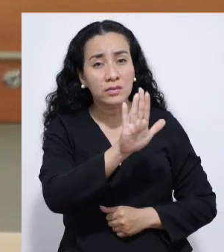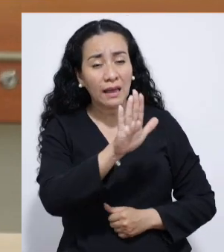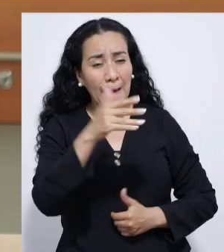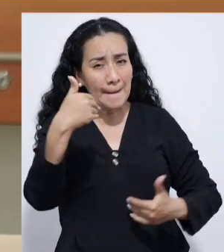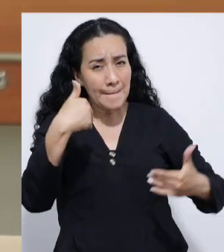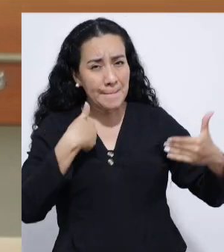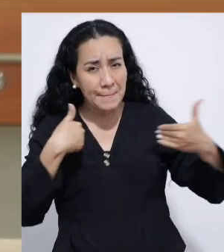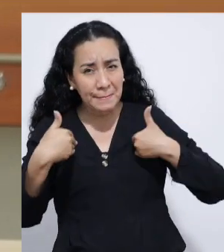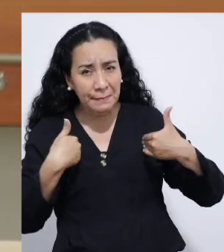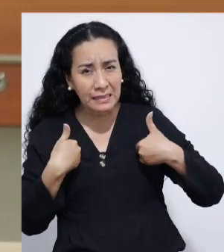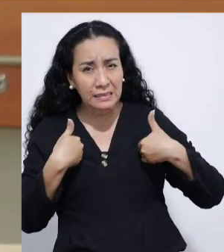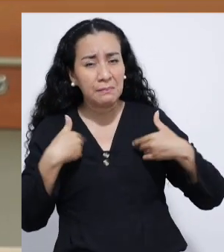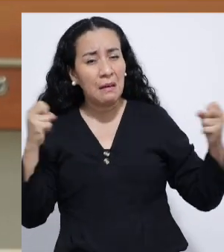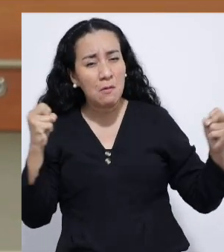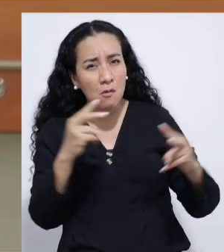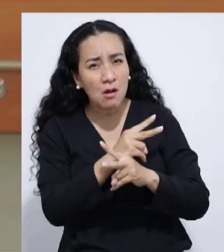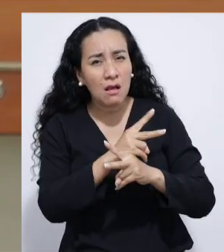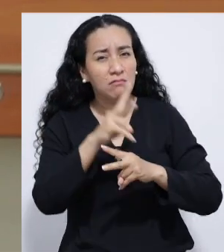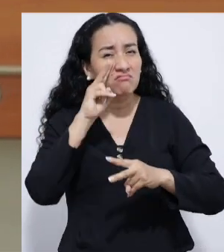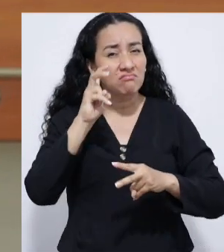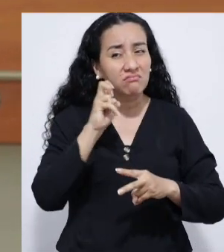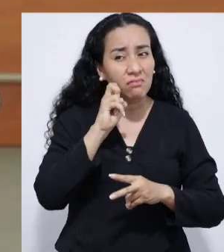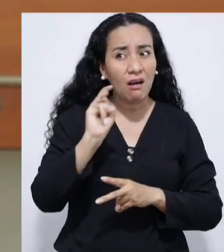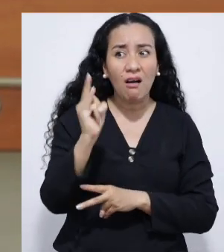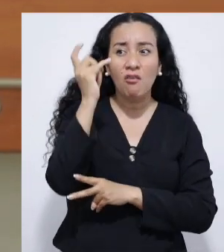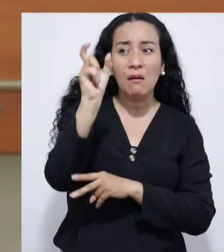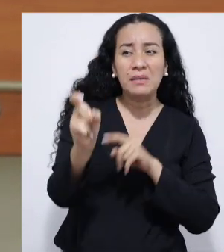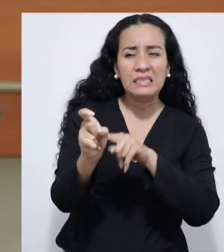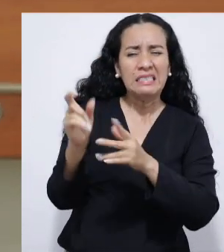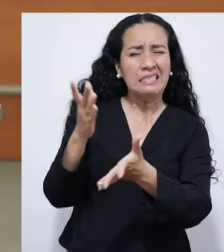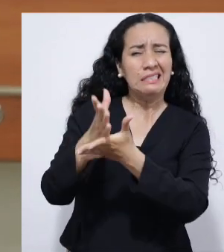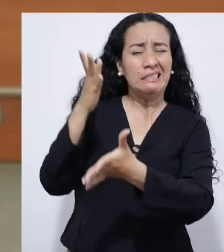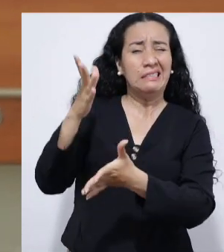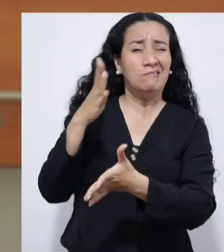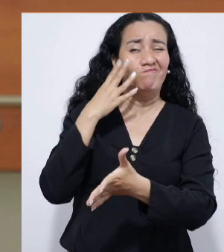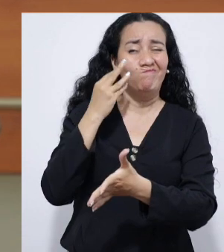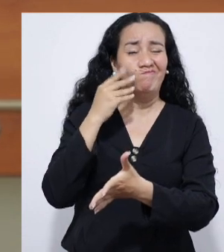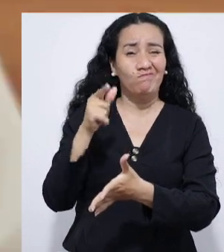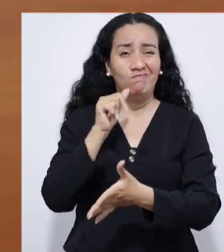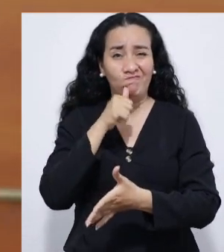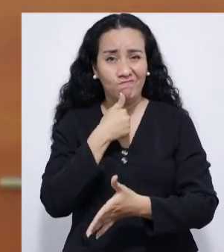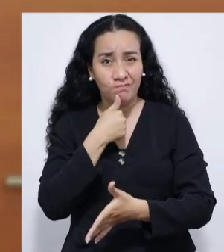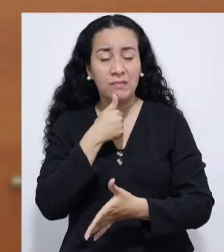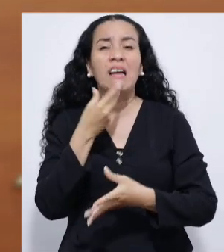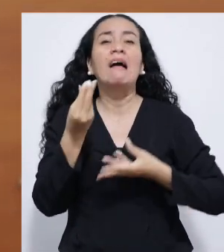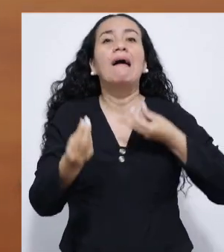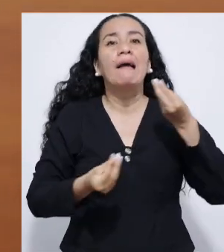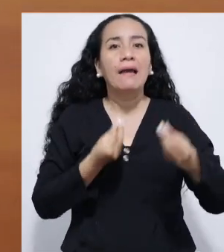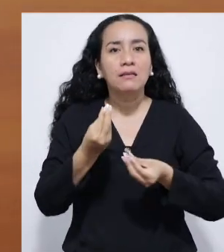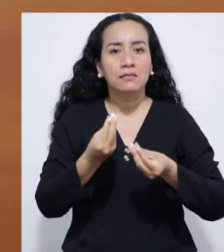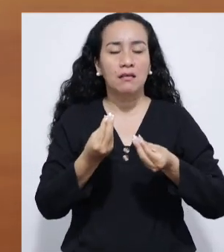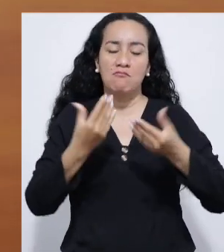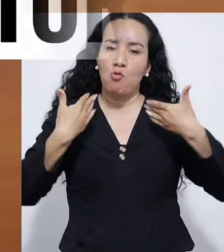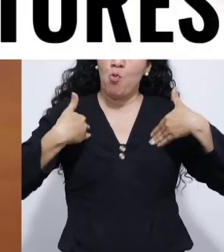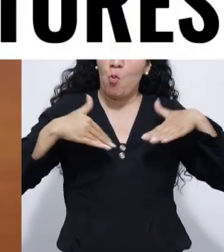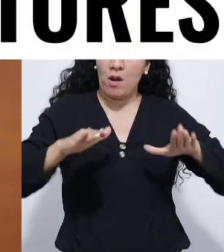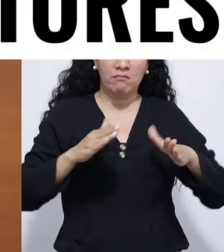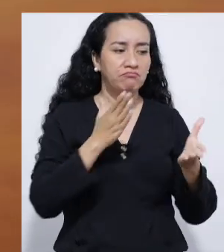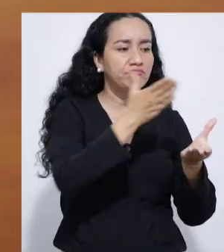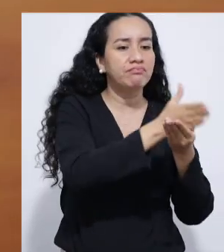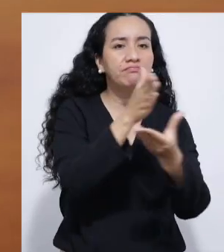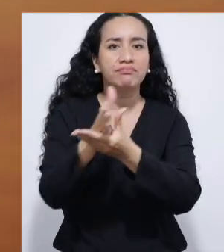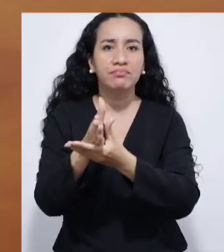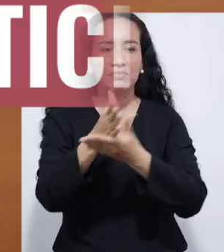Si eres víctima de violencia sexual o conoces a alguien que haya vivido una experiencia similar, puedes acudir a cualquiera de los